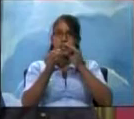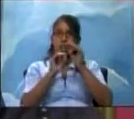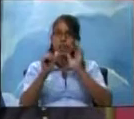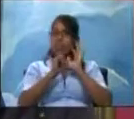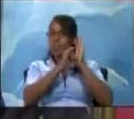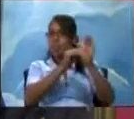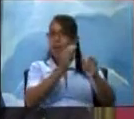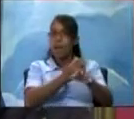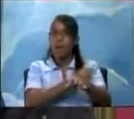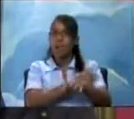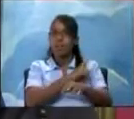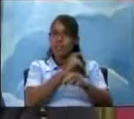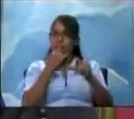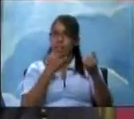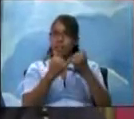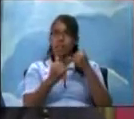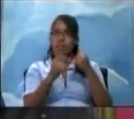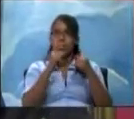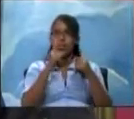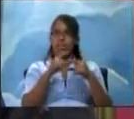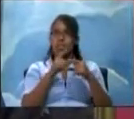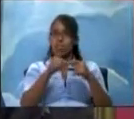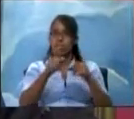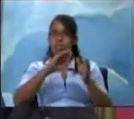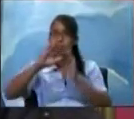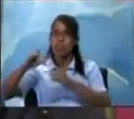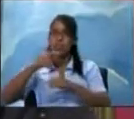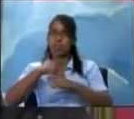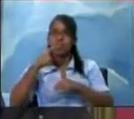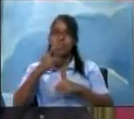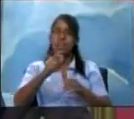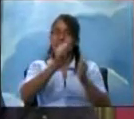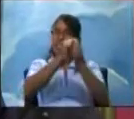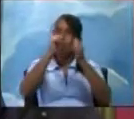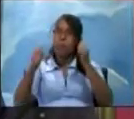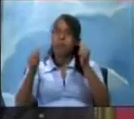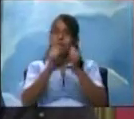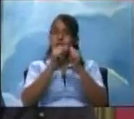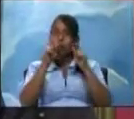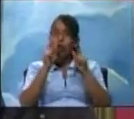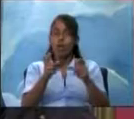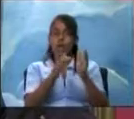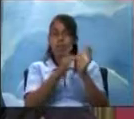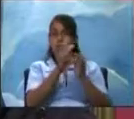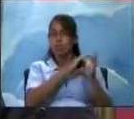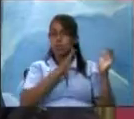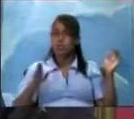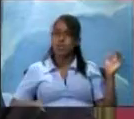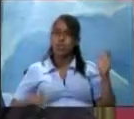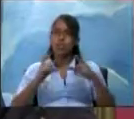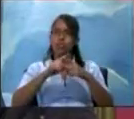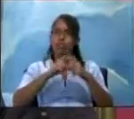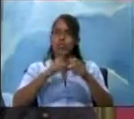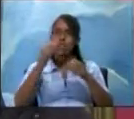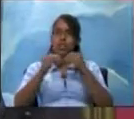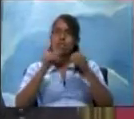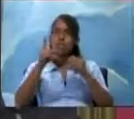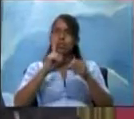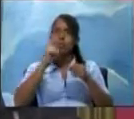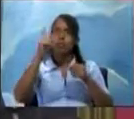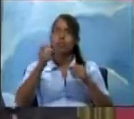de las señales antes del fin. Y ellos se apartan, dice que se apartaron con él, aparte, le hacen una